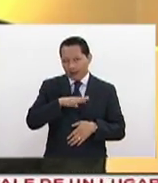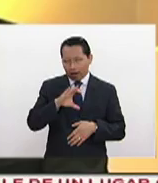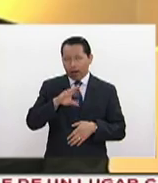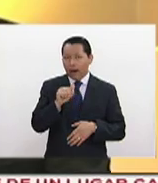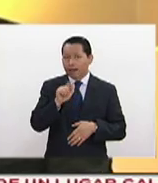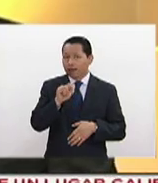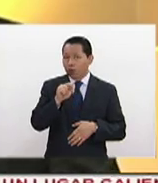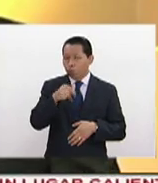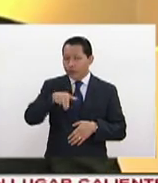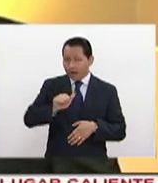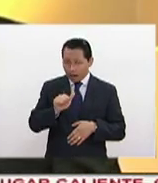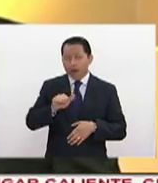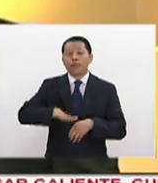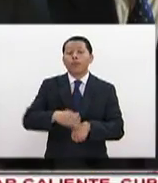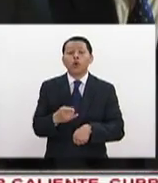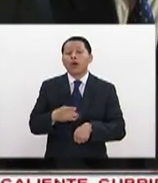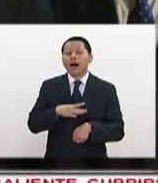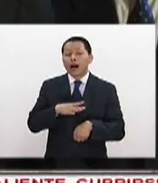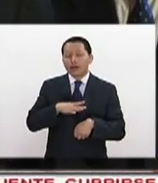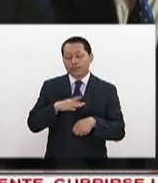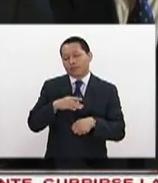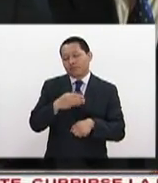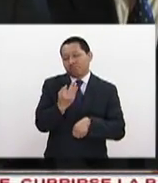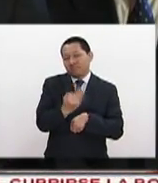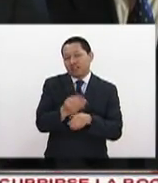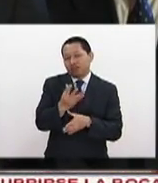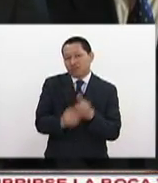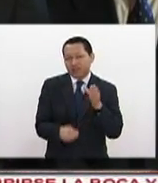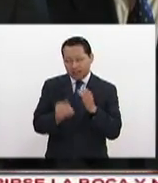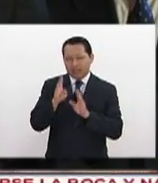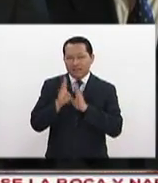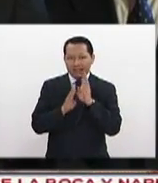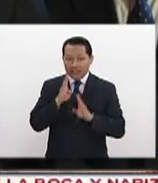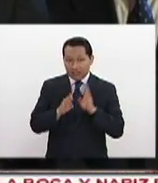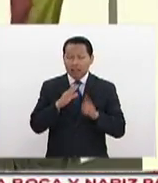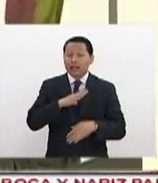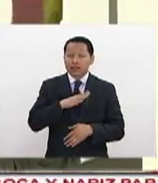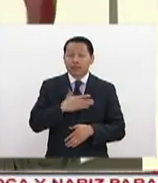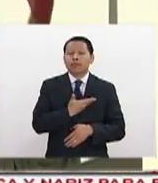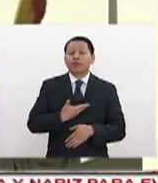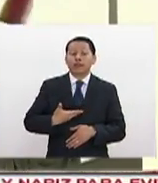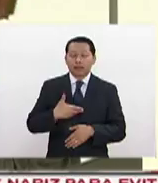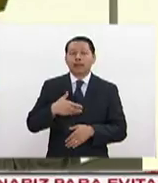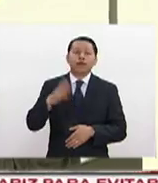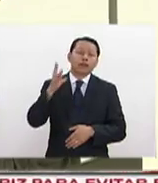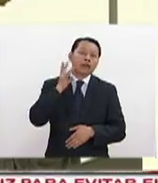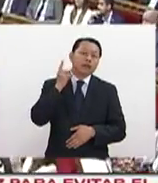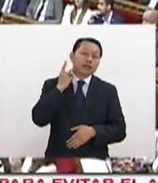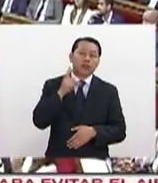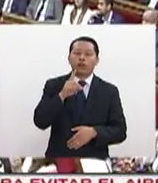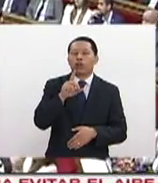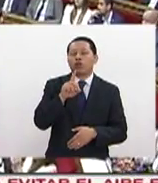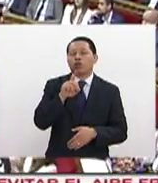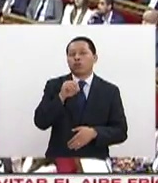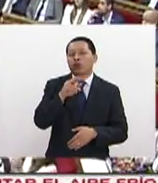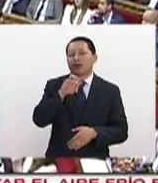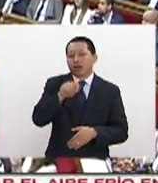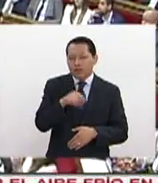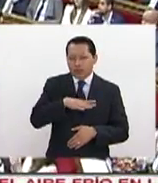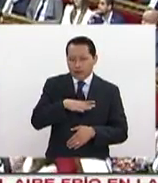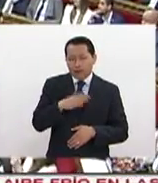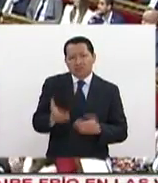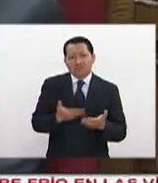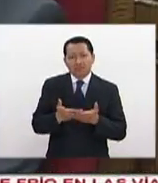de Cataluña por su exilio de la justicia española en Bélgica. El presidente del Parlamento de Cataluña, Roger Torrent, propuso